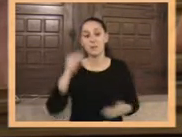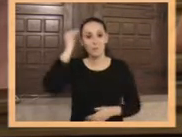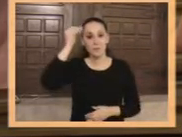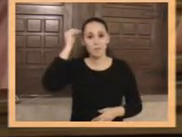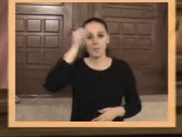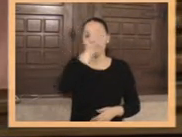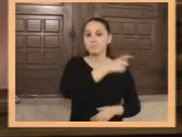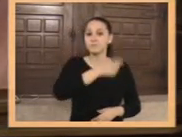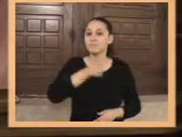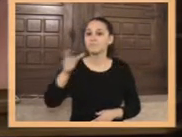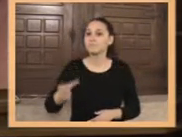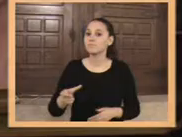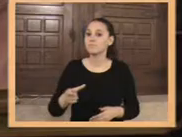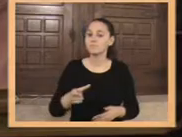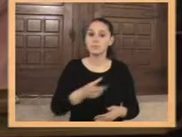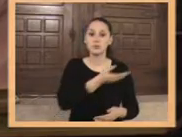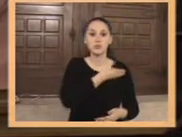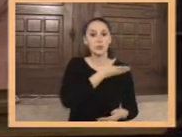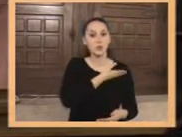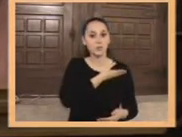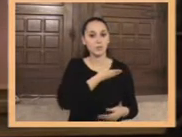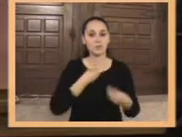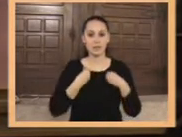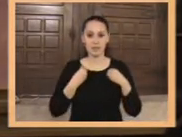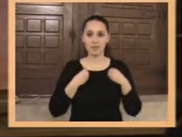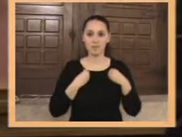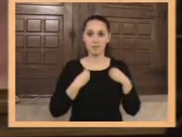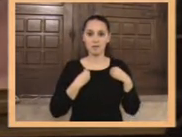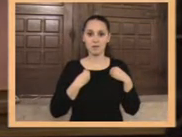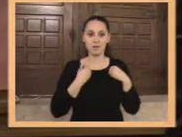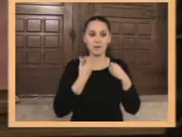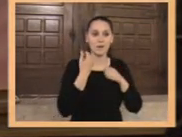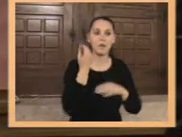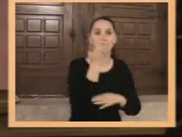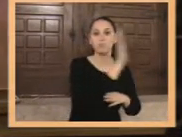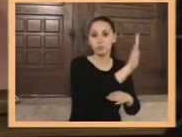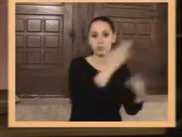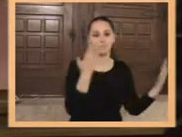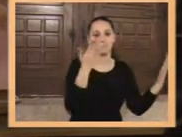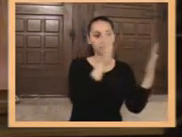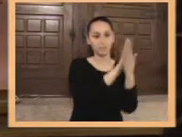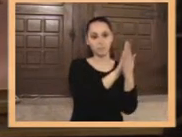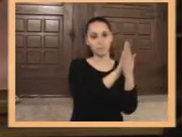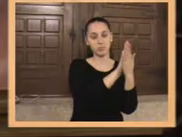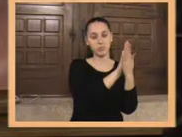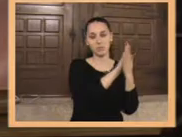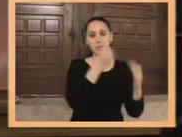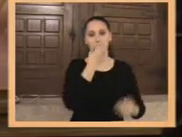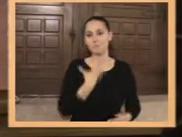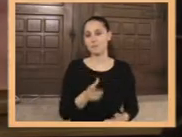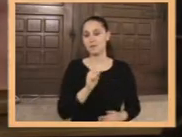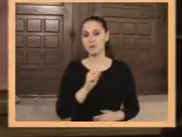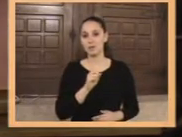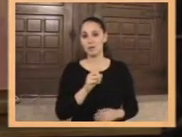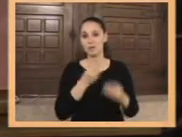enfrentarnos ahora mismo como ciudad. No estoy hablando como partido político, estoy hablando como ciudad a la Junta de Extremadura. Vamos a dejar que se pongan de acuerdo en la Junta de